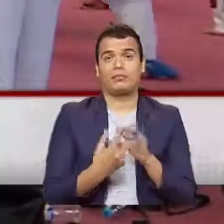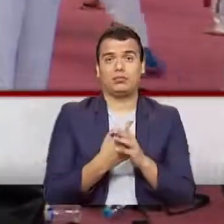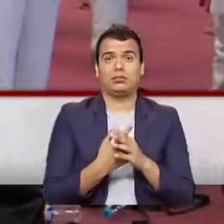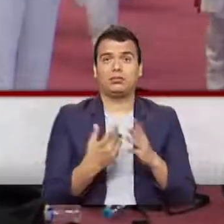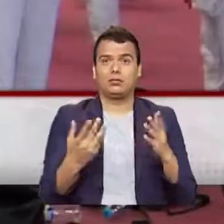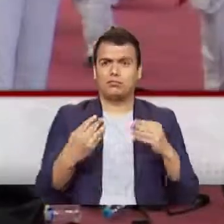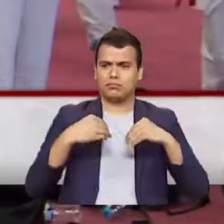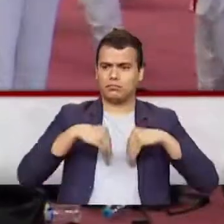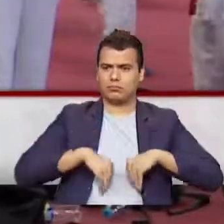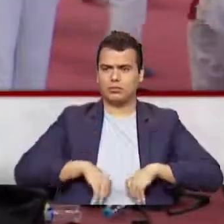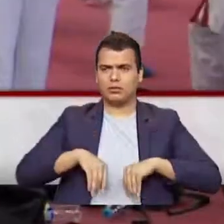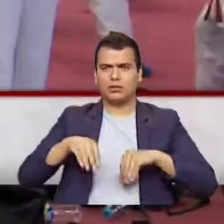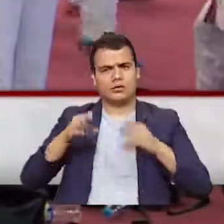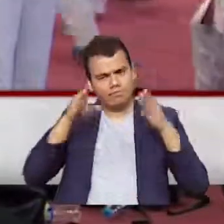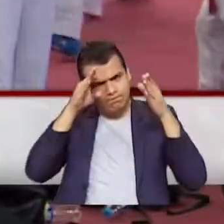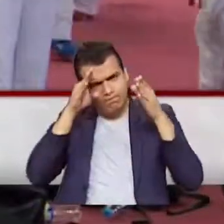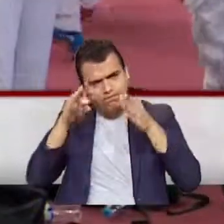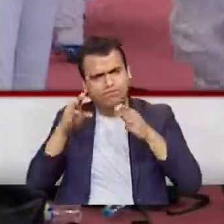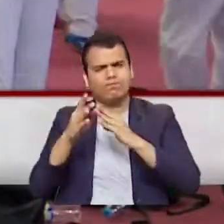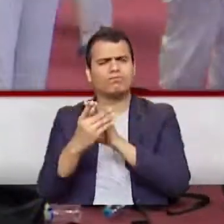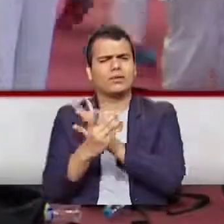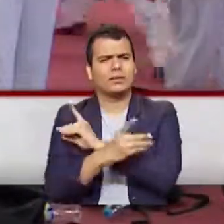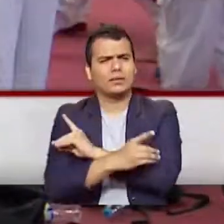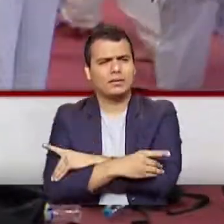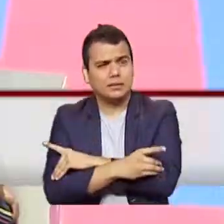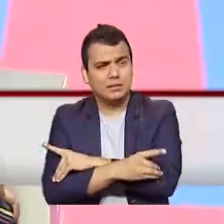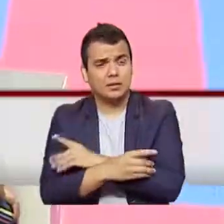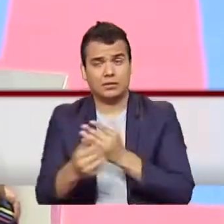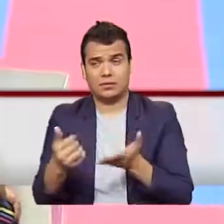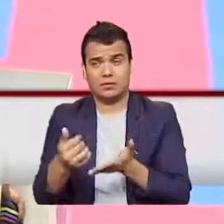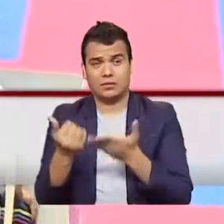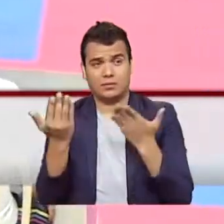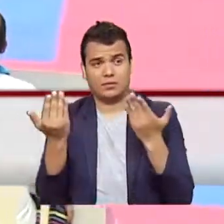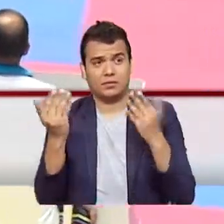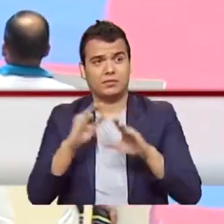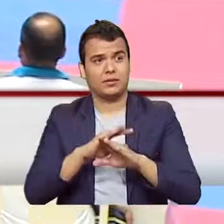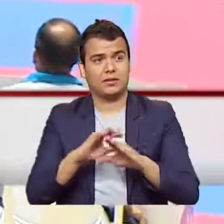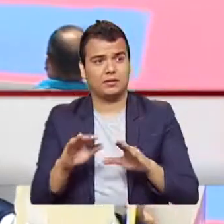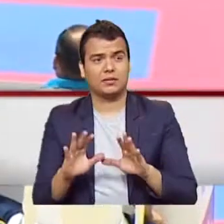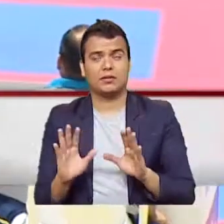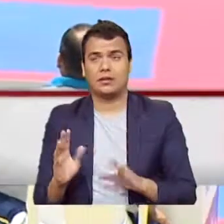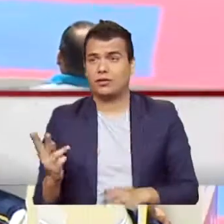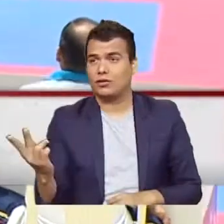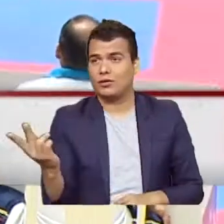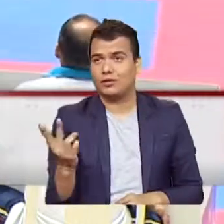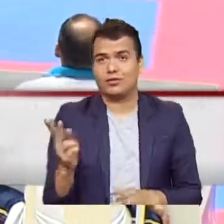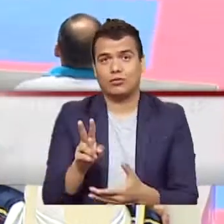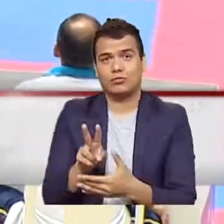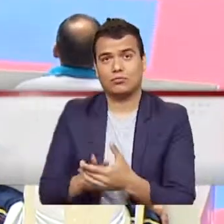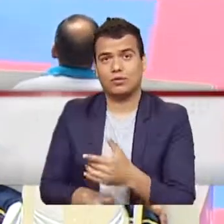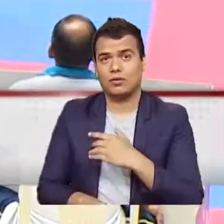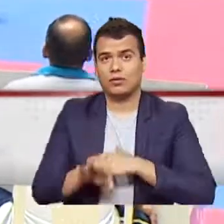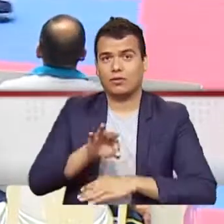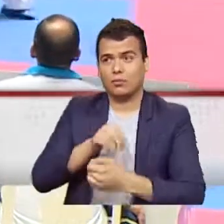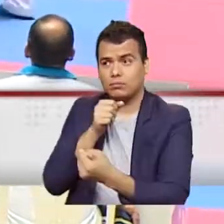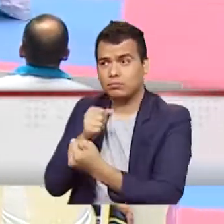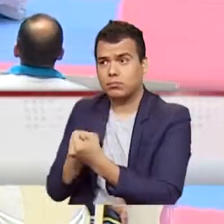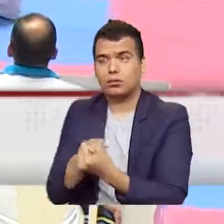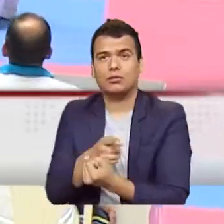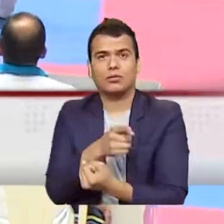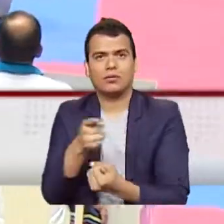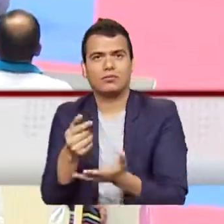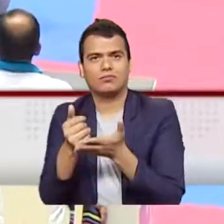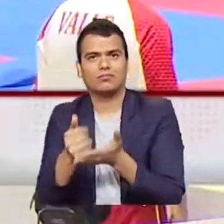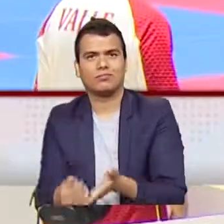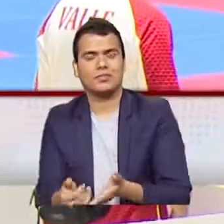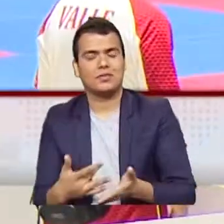más centrado, a estar más disciplinado. Entonces me ayudan en muchos aspectos de mi vida. El acompañamiento que realizan este tipo de fundaciones permite que los deportistas puedan